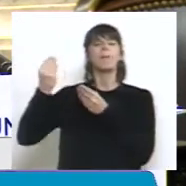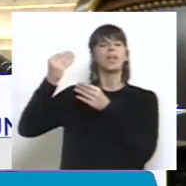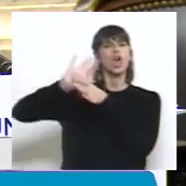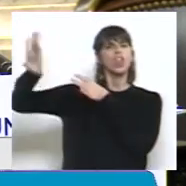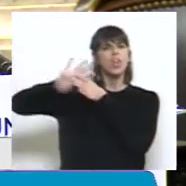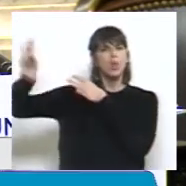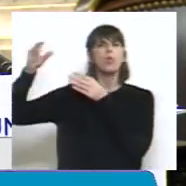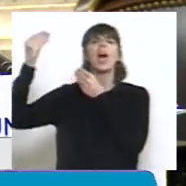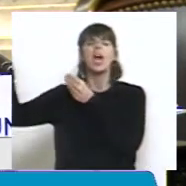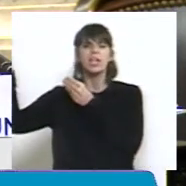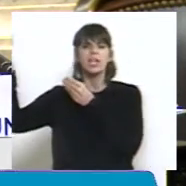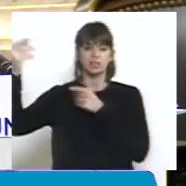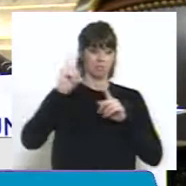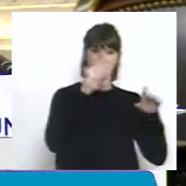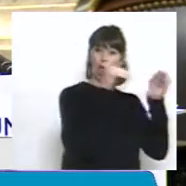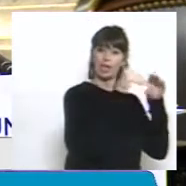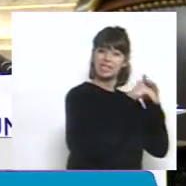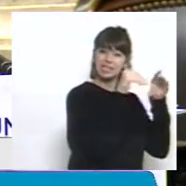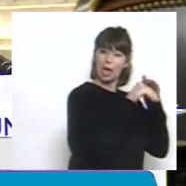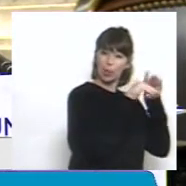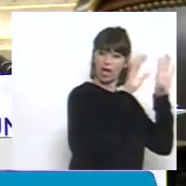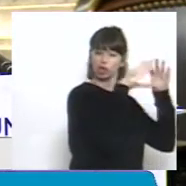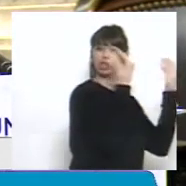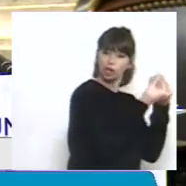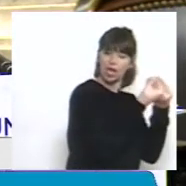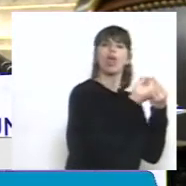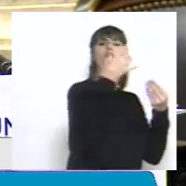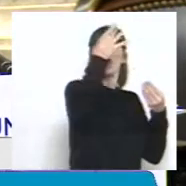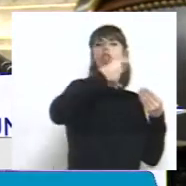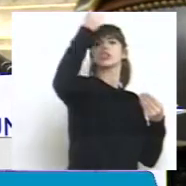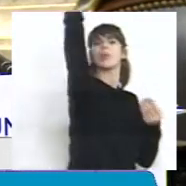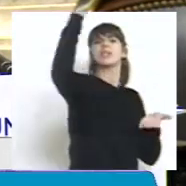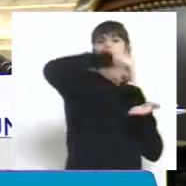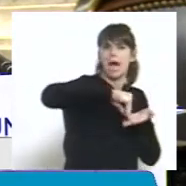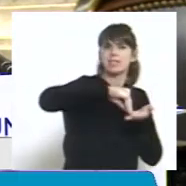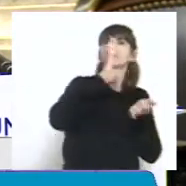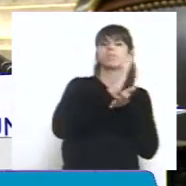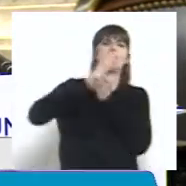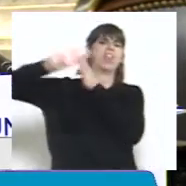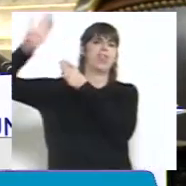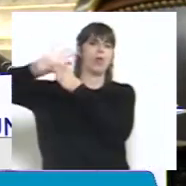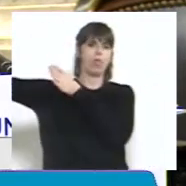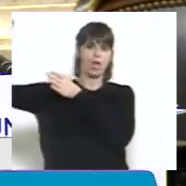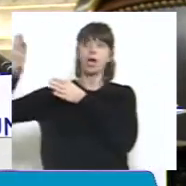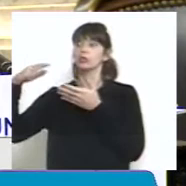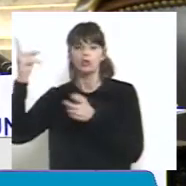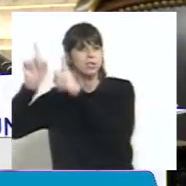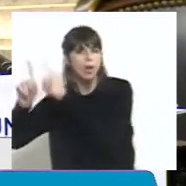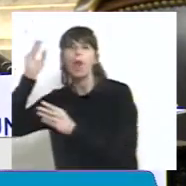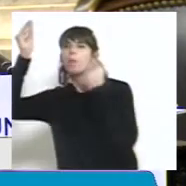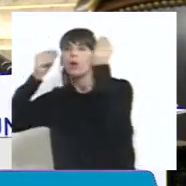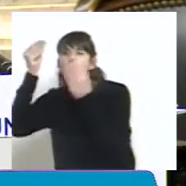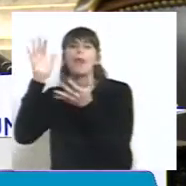reservas internacionales. Le digo esto también como reflexión a los que están preocupados por el nivel actual de reserva,